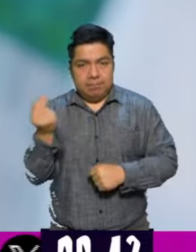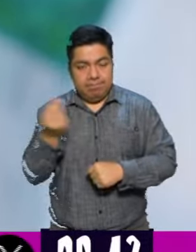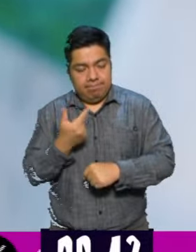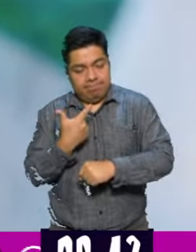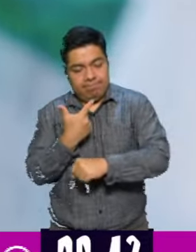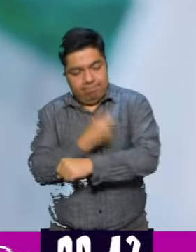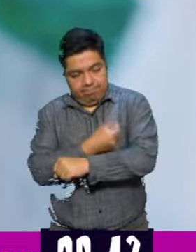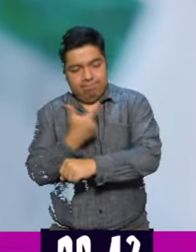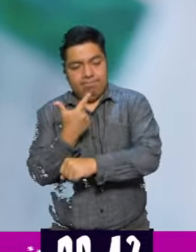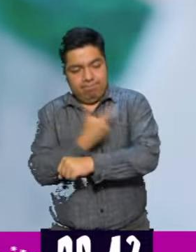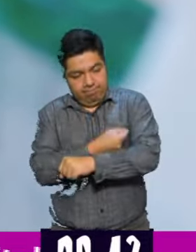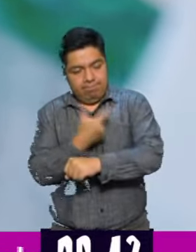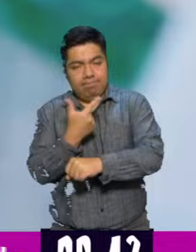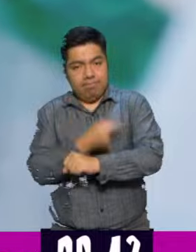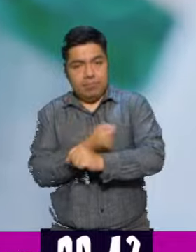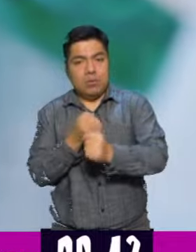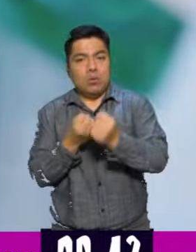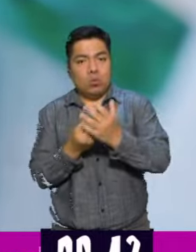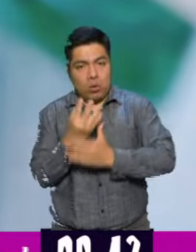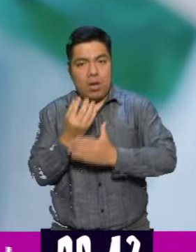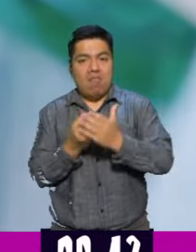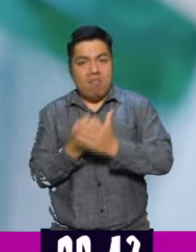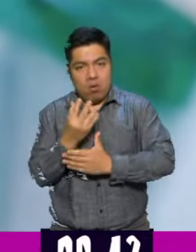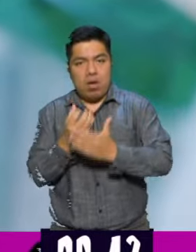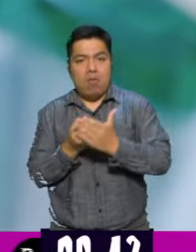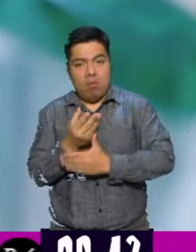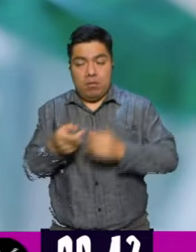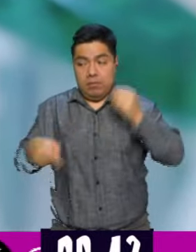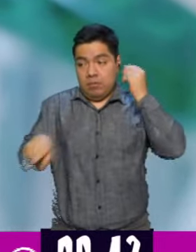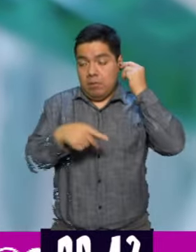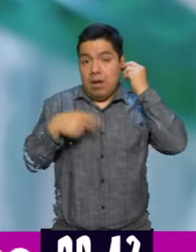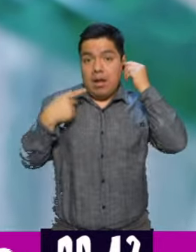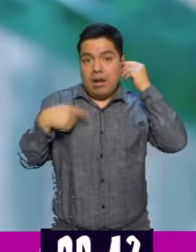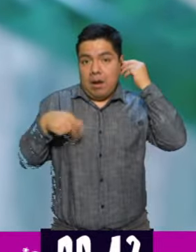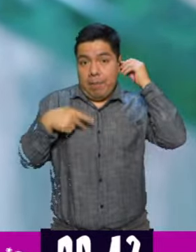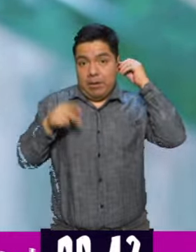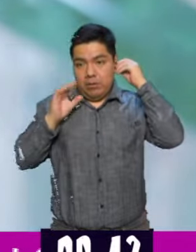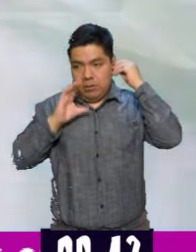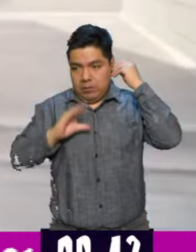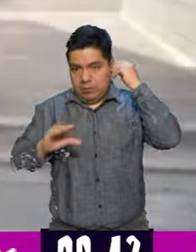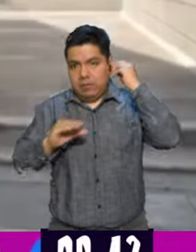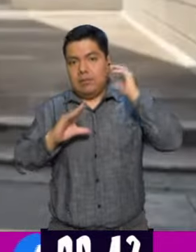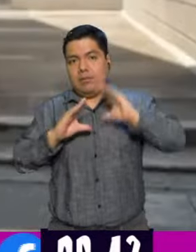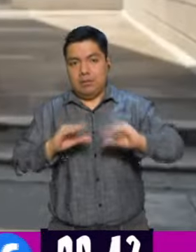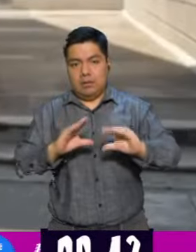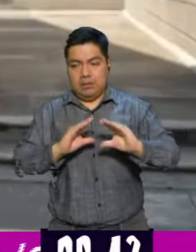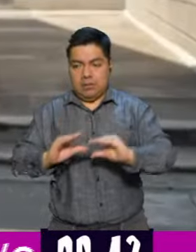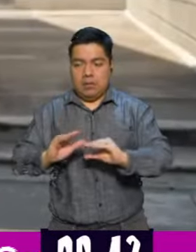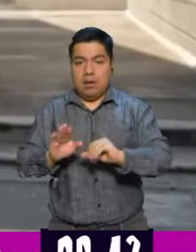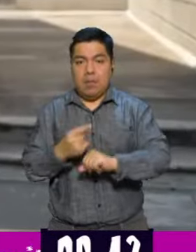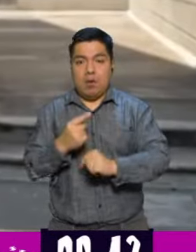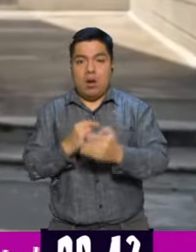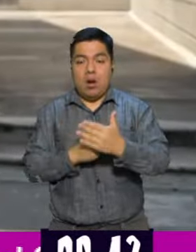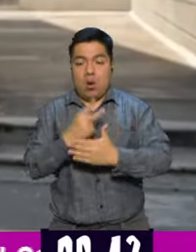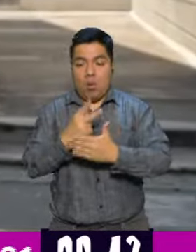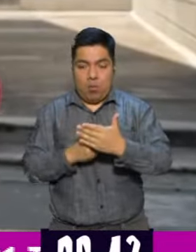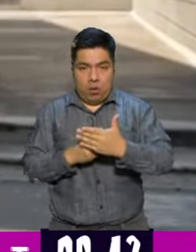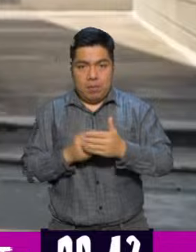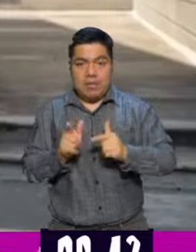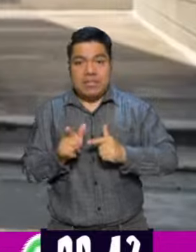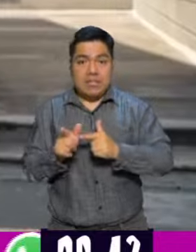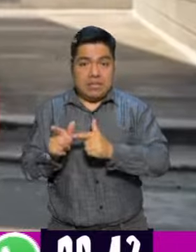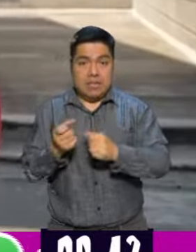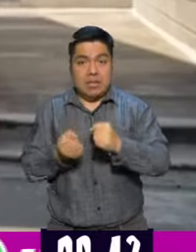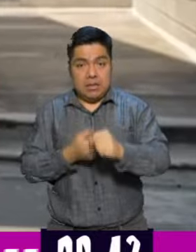vacunas y sobre todo educar bien a la población para que se mantengan los programas que manda la Secretaría de Salud y